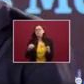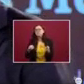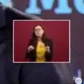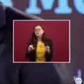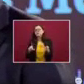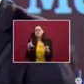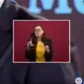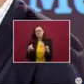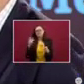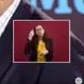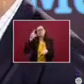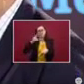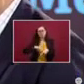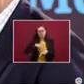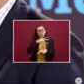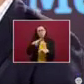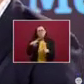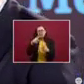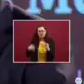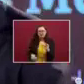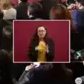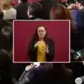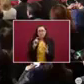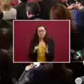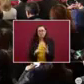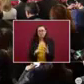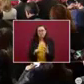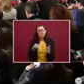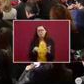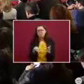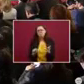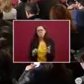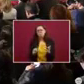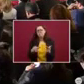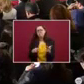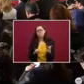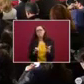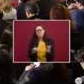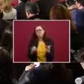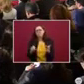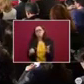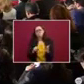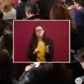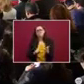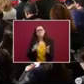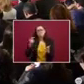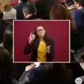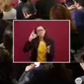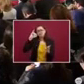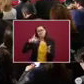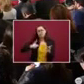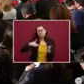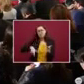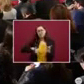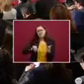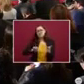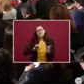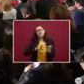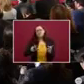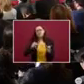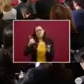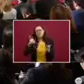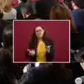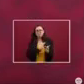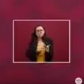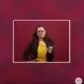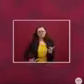dinero que ahora están con ellos, ¿no? Ese es tu grupo y ahí tienes a tu gente de dinero de orden internacional, pues aquí está mi grupo y